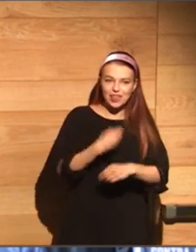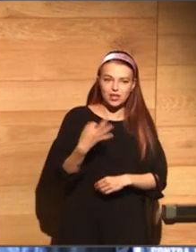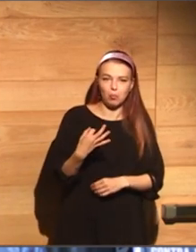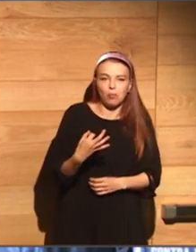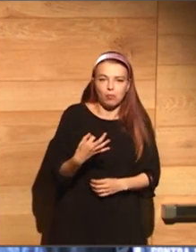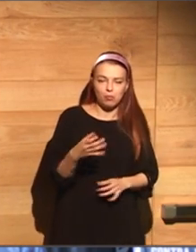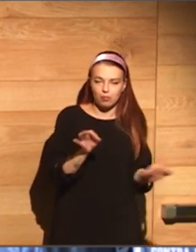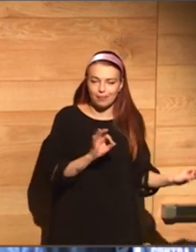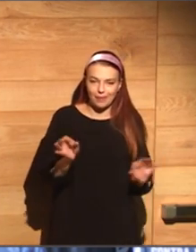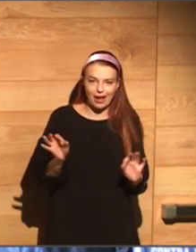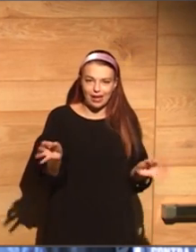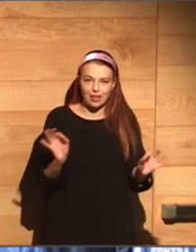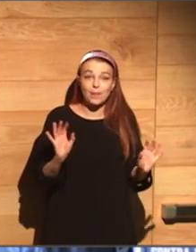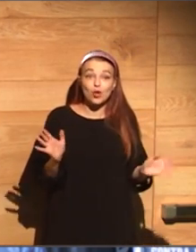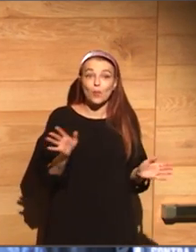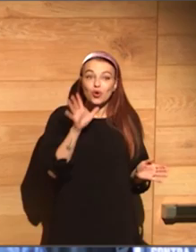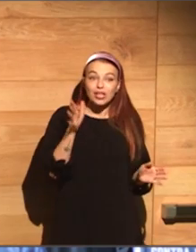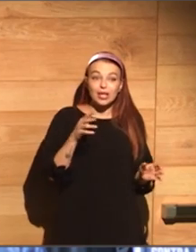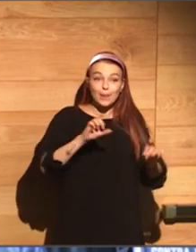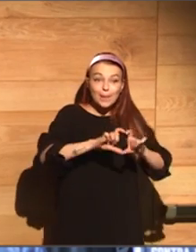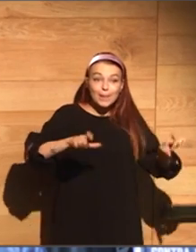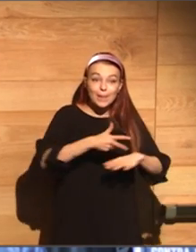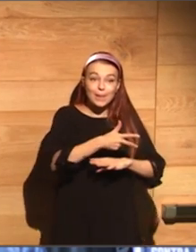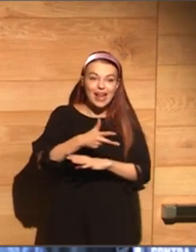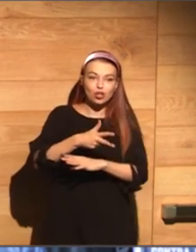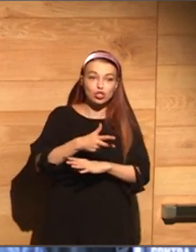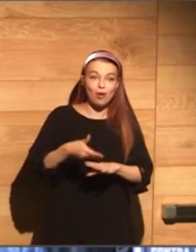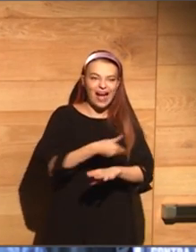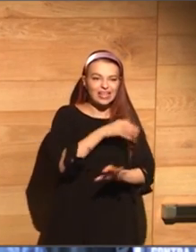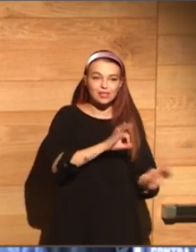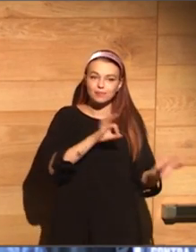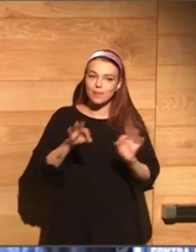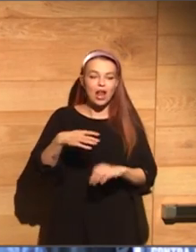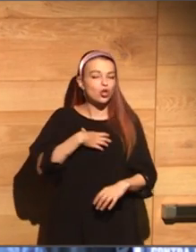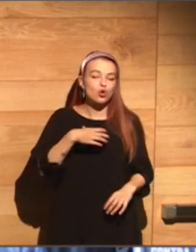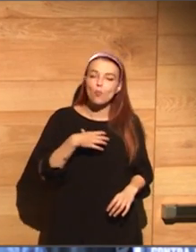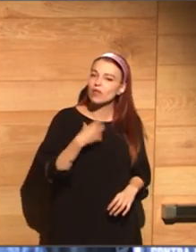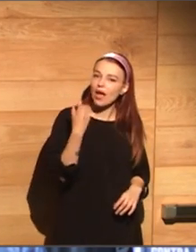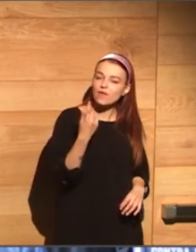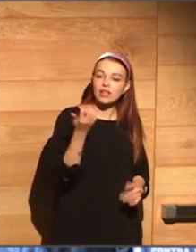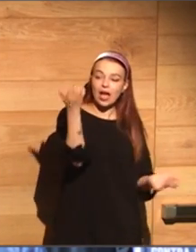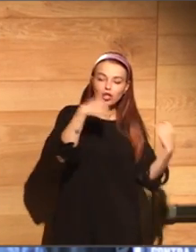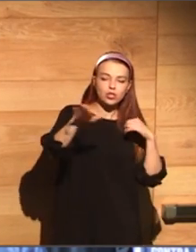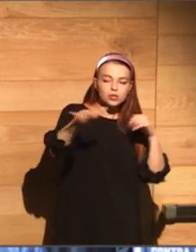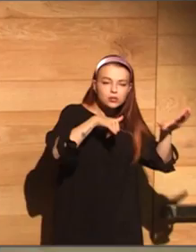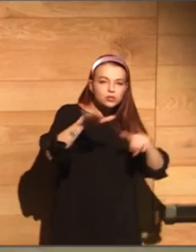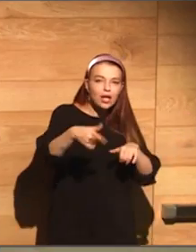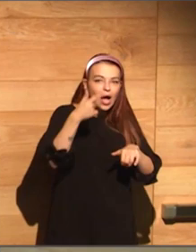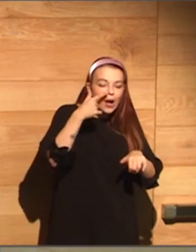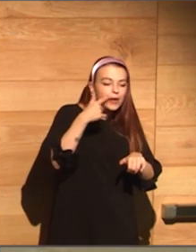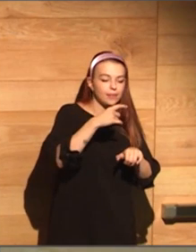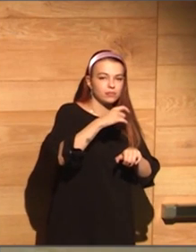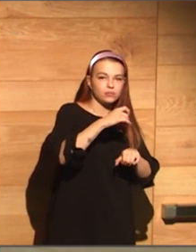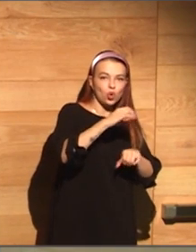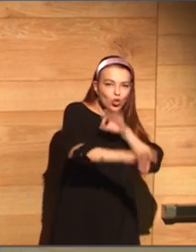pero no se pueden preparar estos planos en abstracto, es imposible. Tienes que jugar con los actores y empezar a ver qué sucede. Y muchas veces